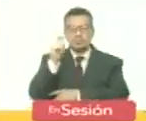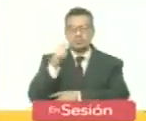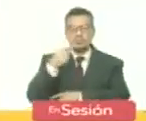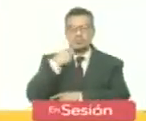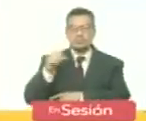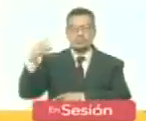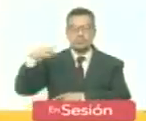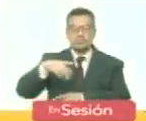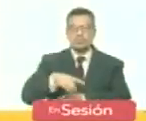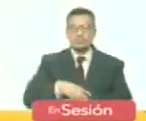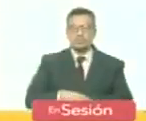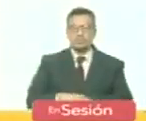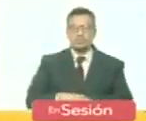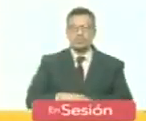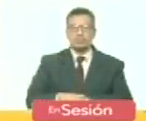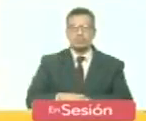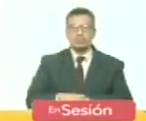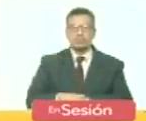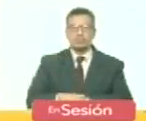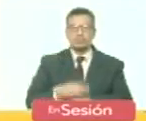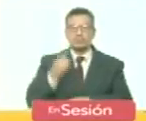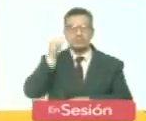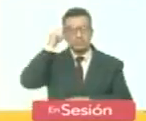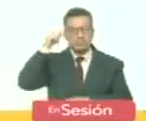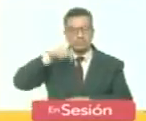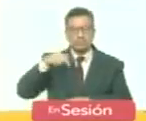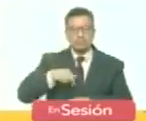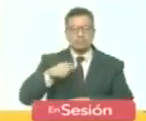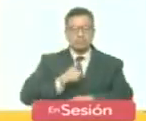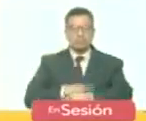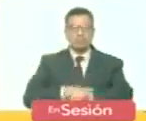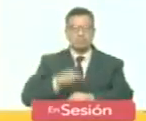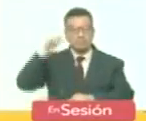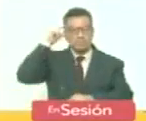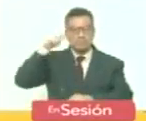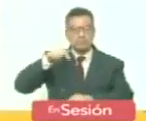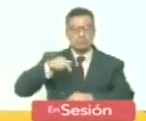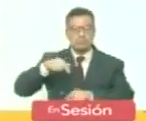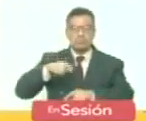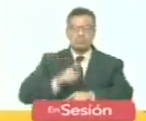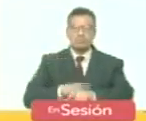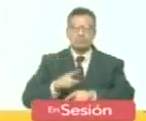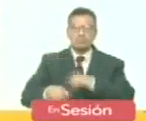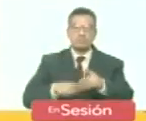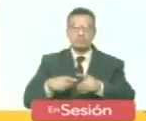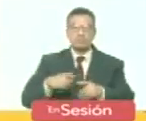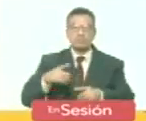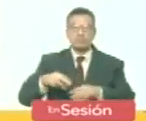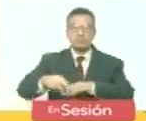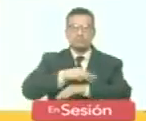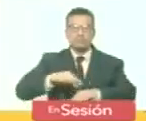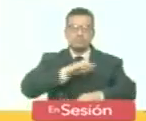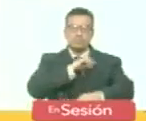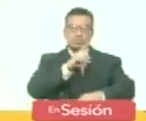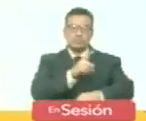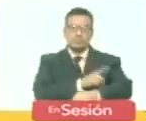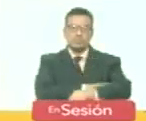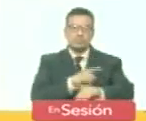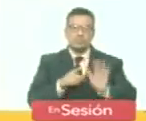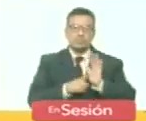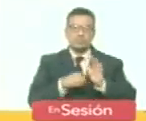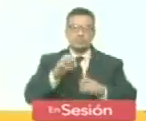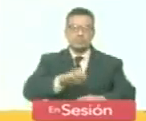iluminado. Cuando al día de hoy, a la hora de hoy, y en este mismo instante, está la ministra del Poder Popular para